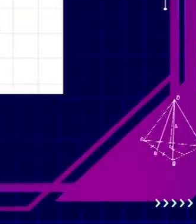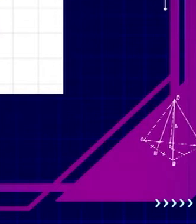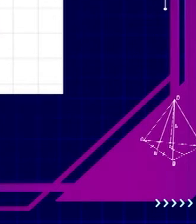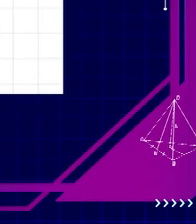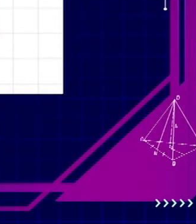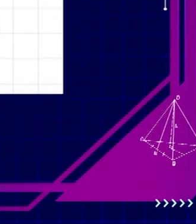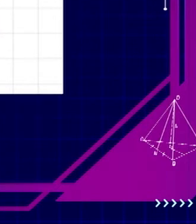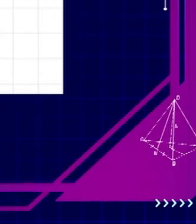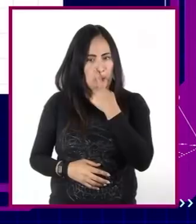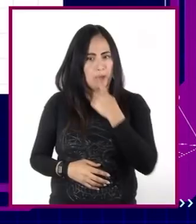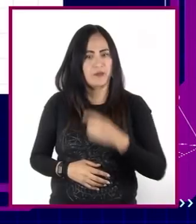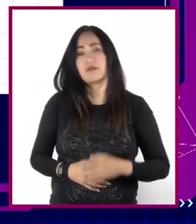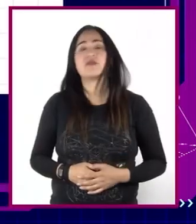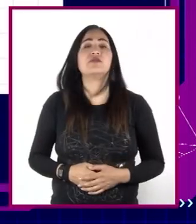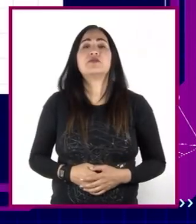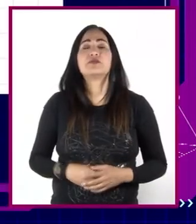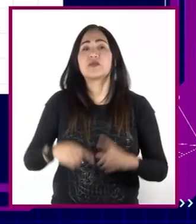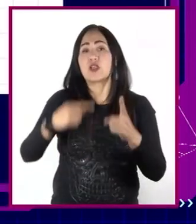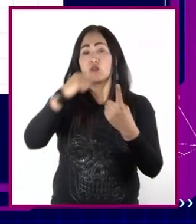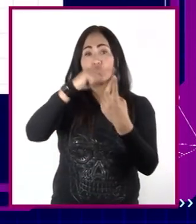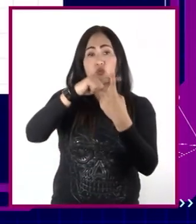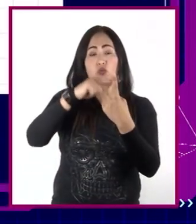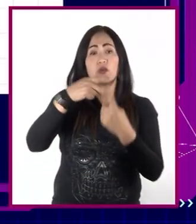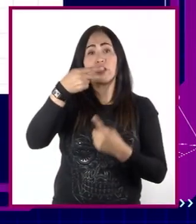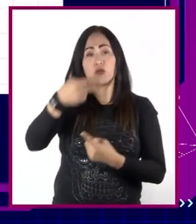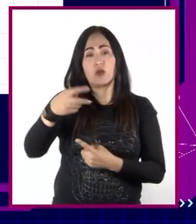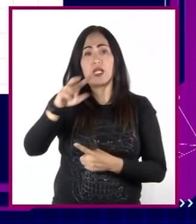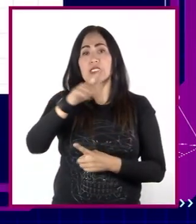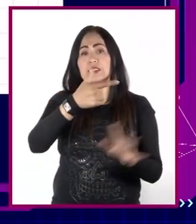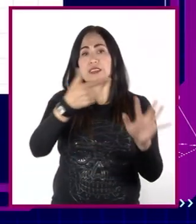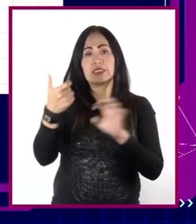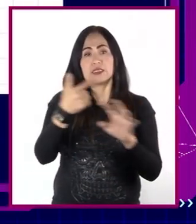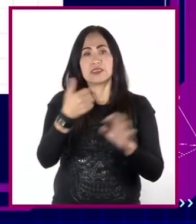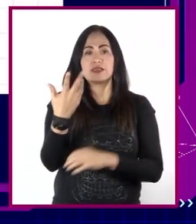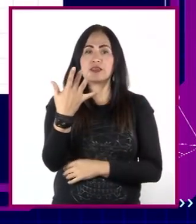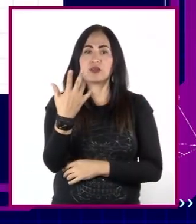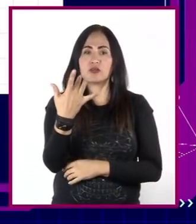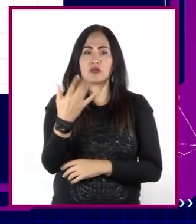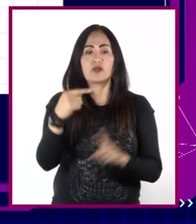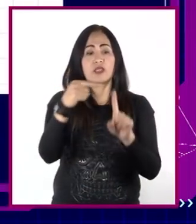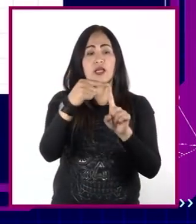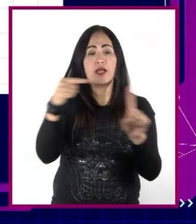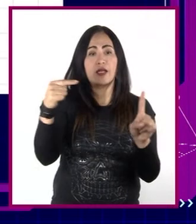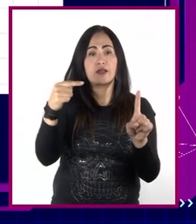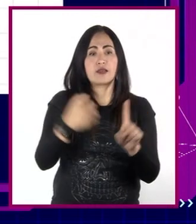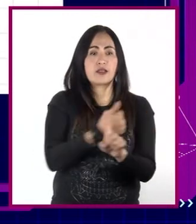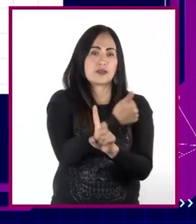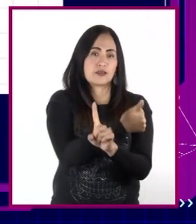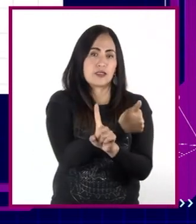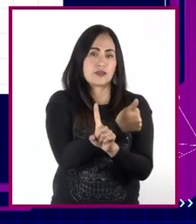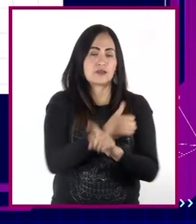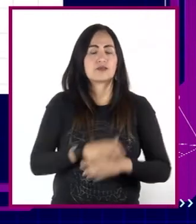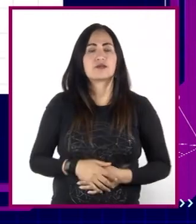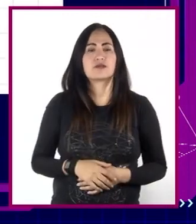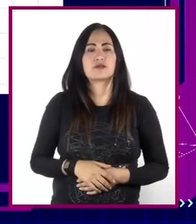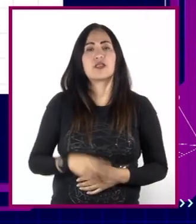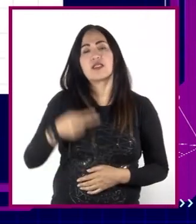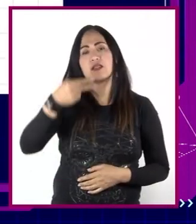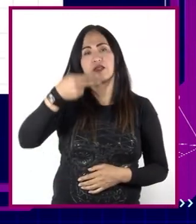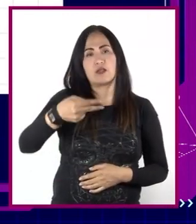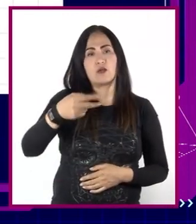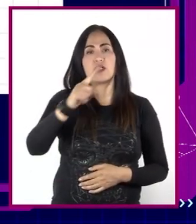La suma de las cantidades es igual a 750. Al dividir esta cifra entre 6,